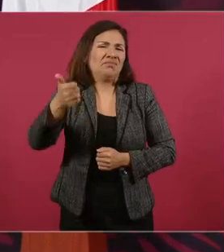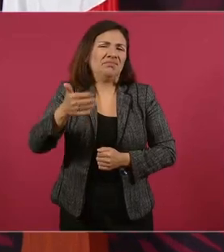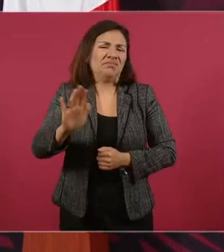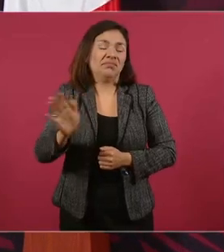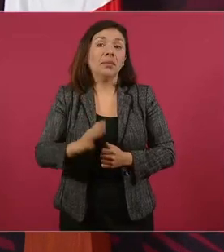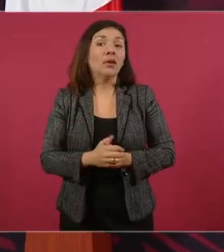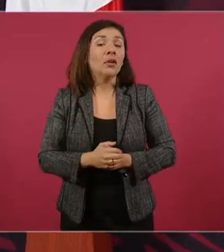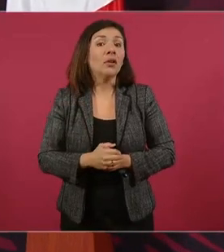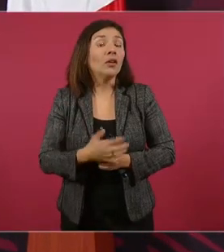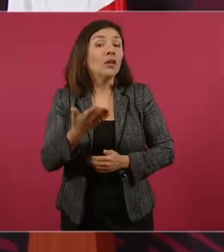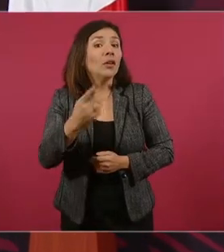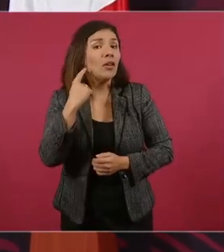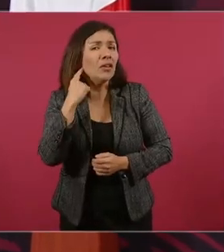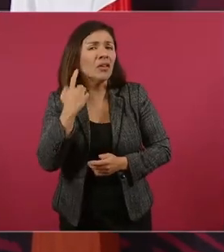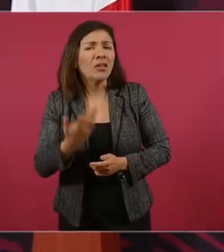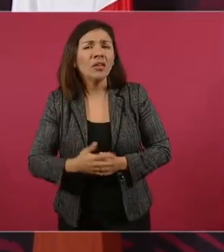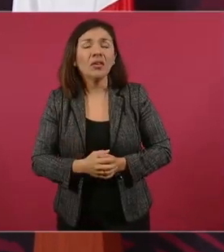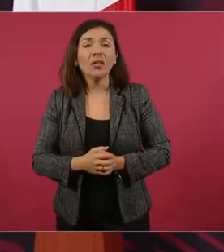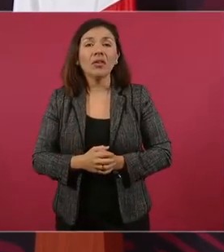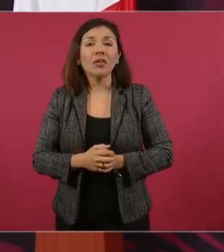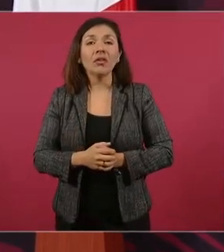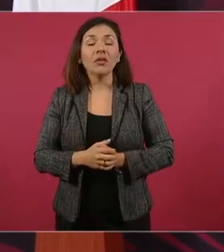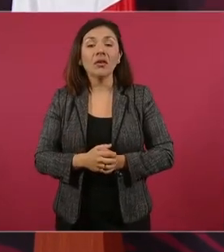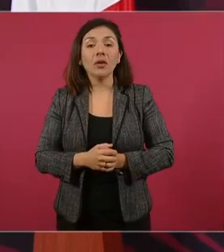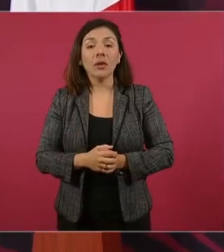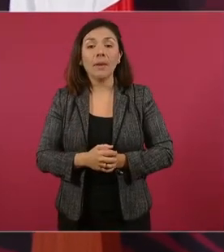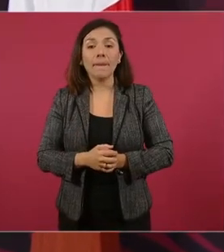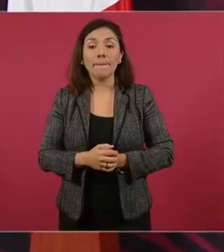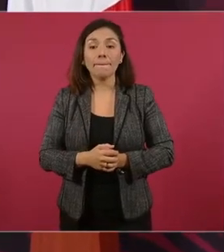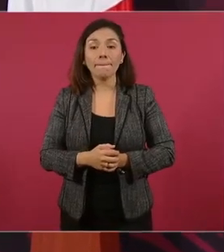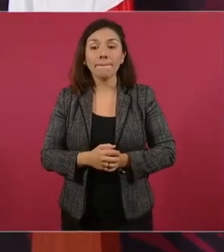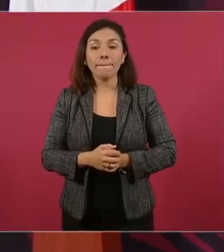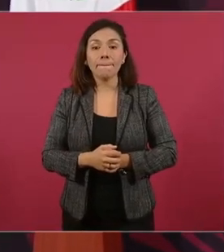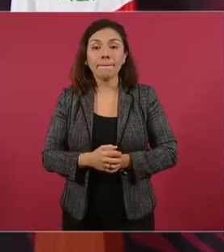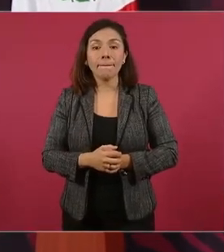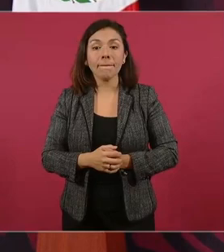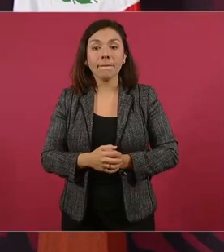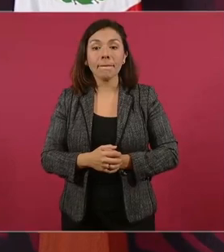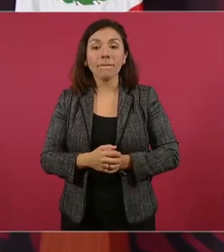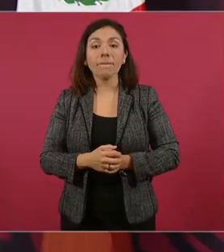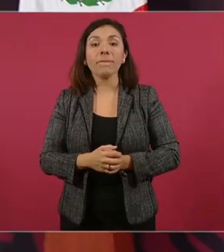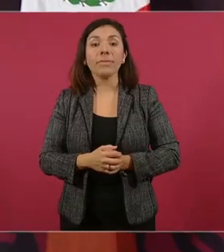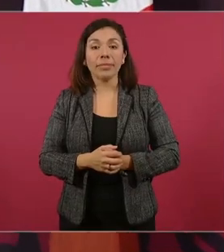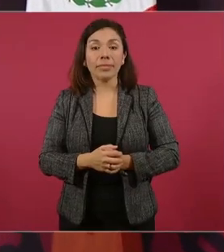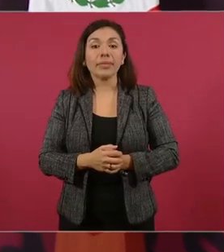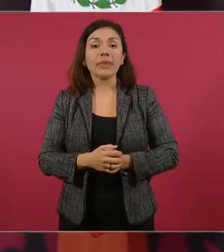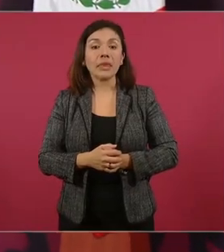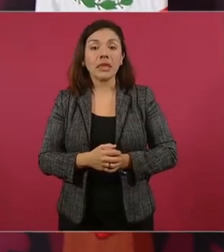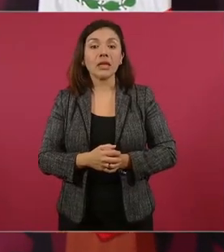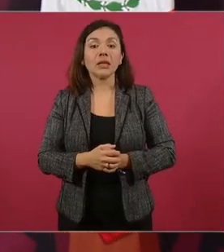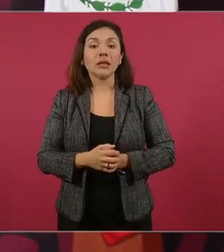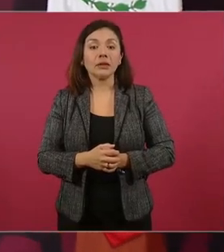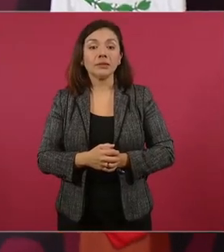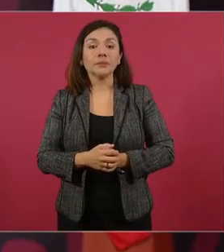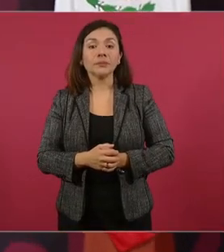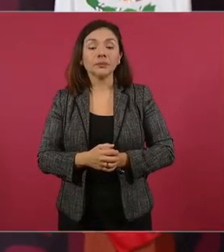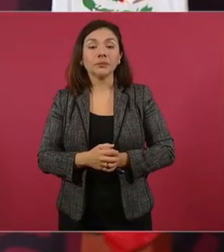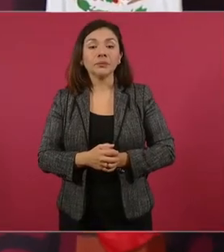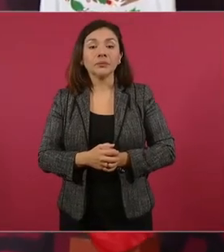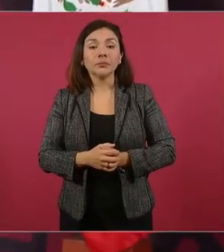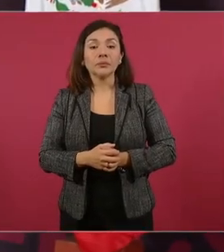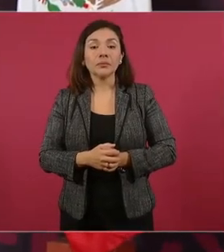¿Ah? La popular de la Chontal. Igual, sí. Se crearon que